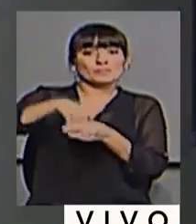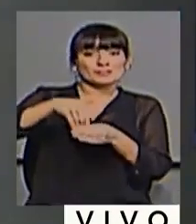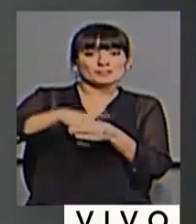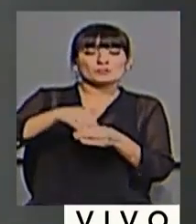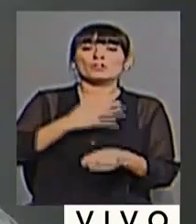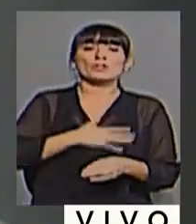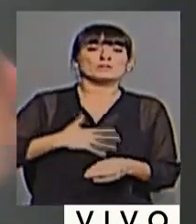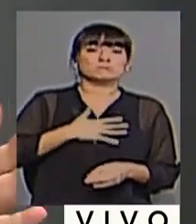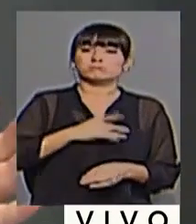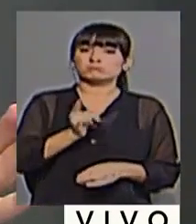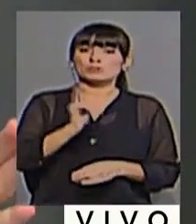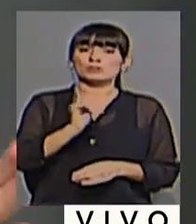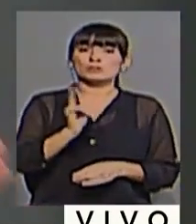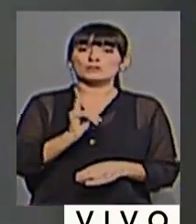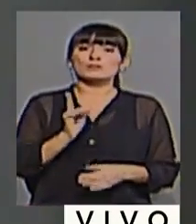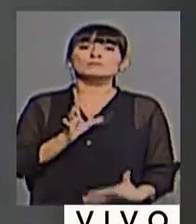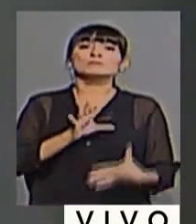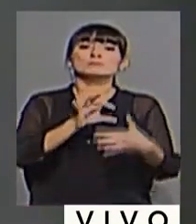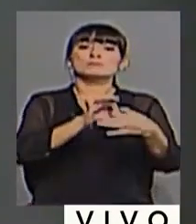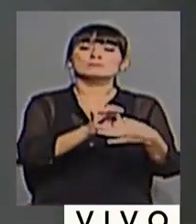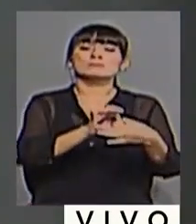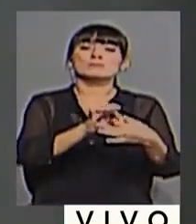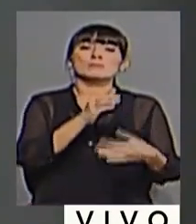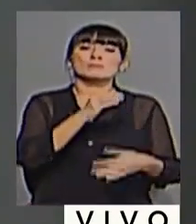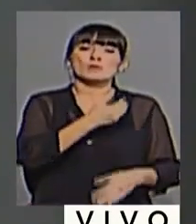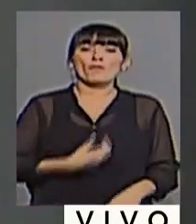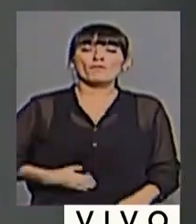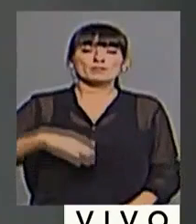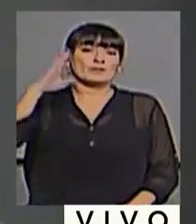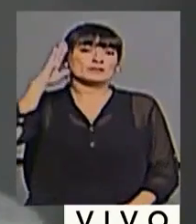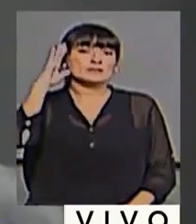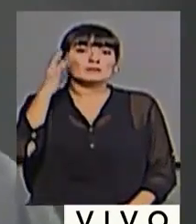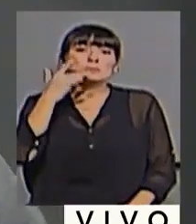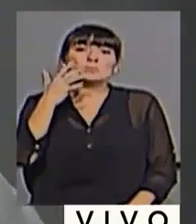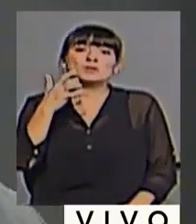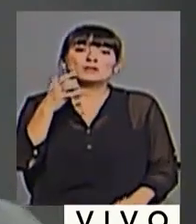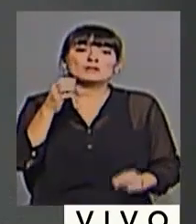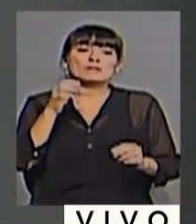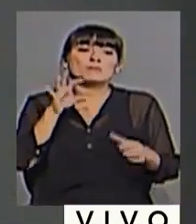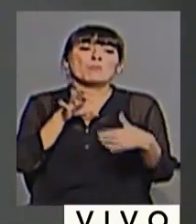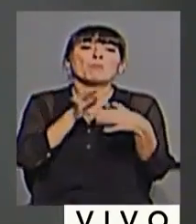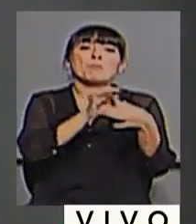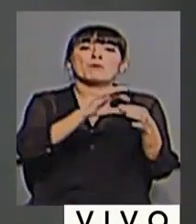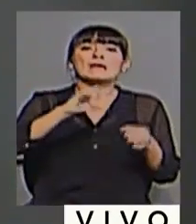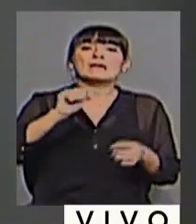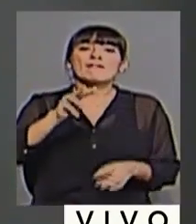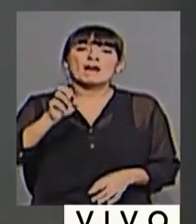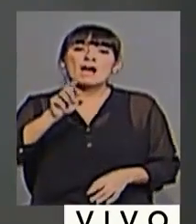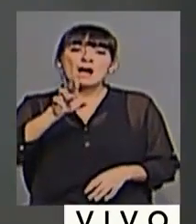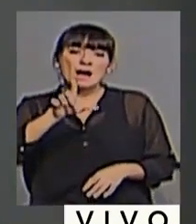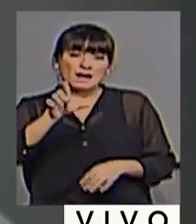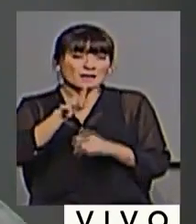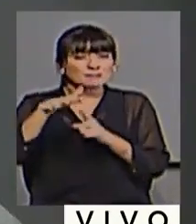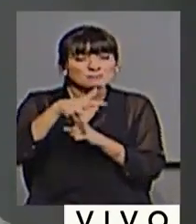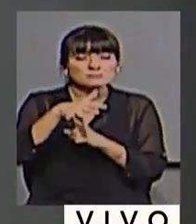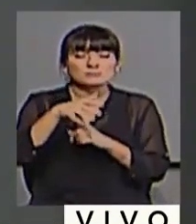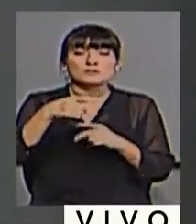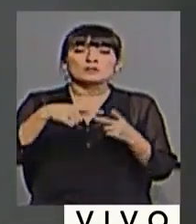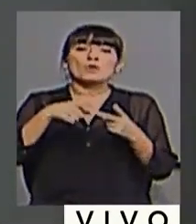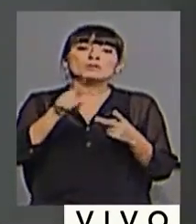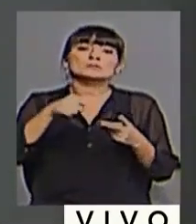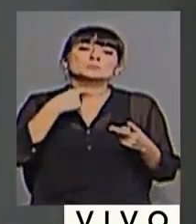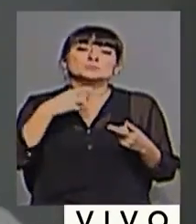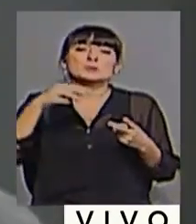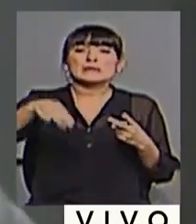dispuestos a estar vinculados con el gobierno de Michelle Bachelet porque ello implicaba de alguna forma estar vinculado con el caso Cabal, ello implicaba estar vinculado de alguna forma con